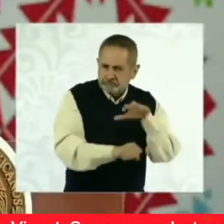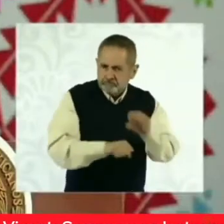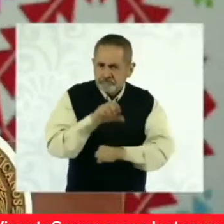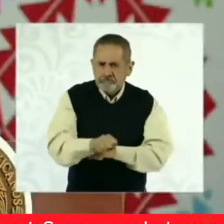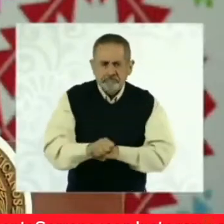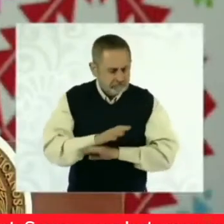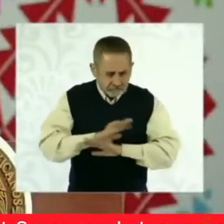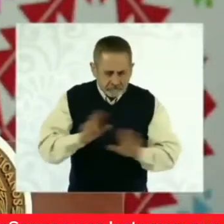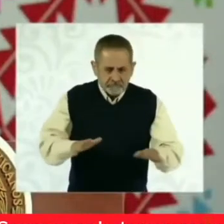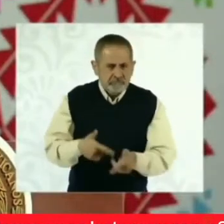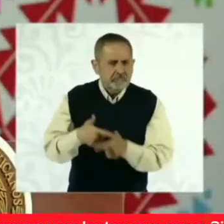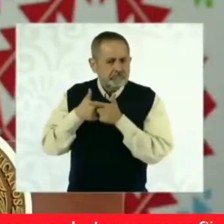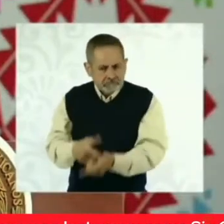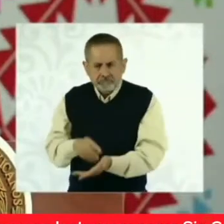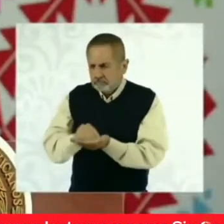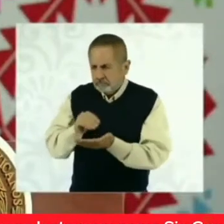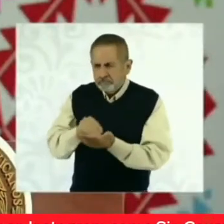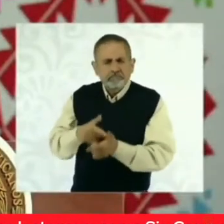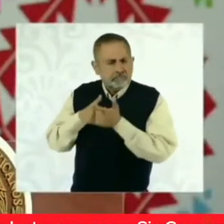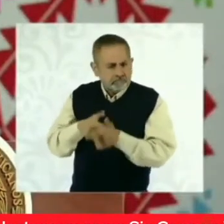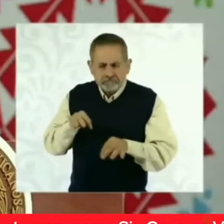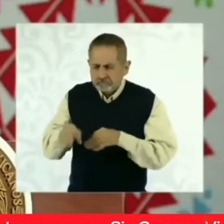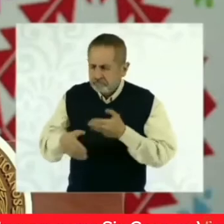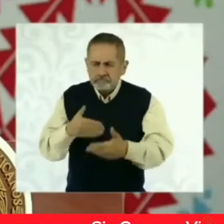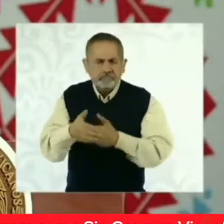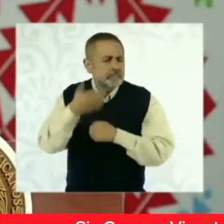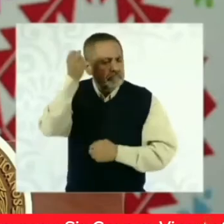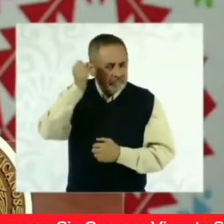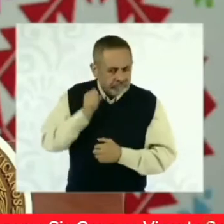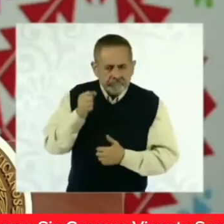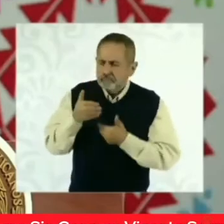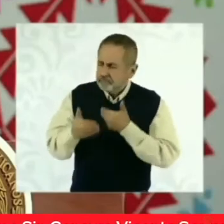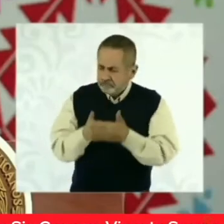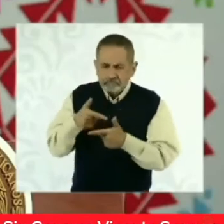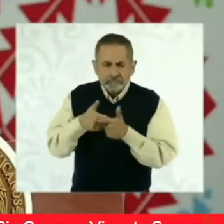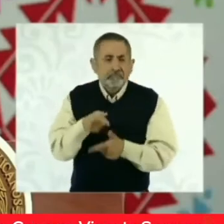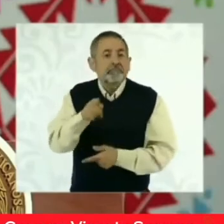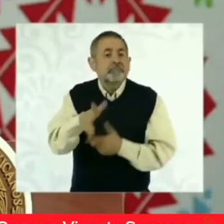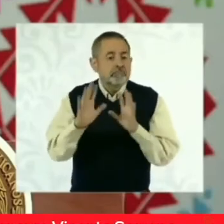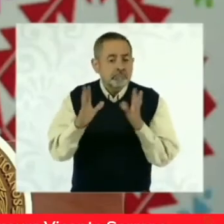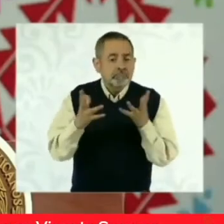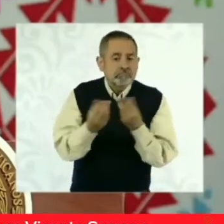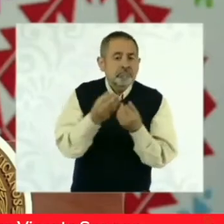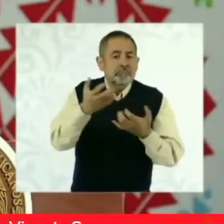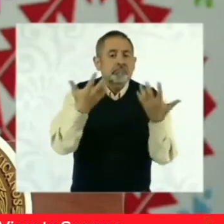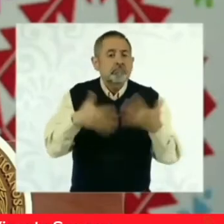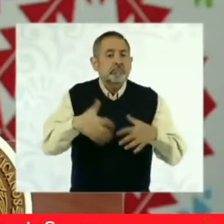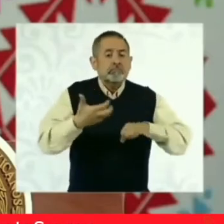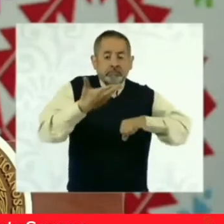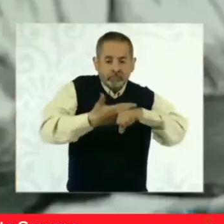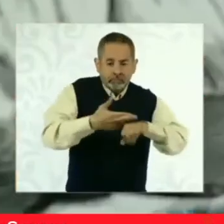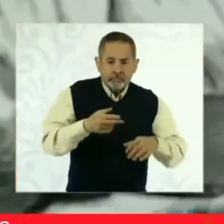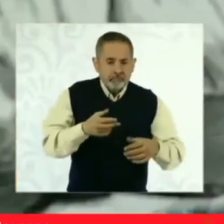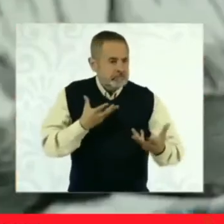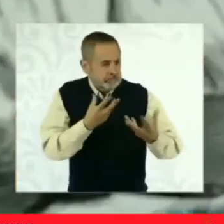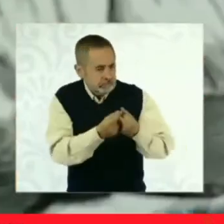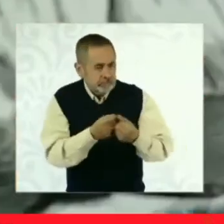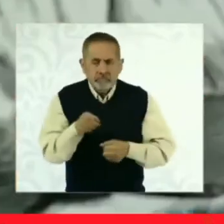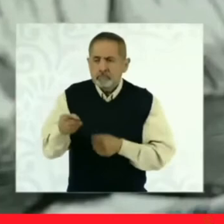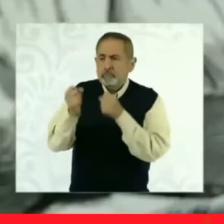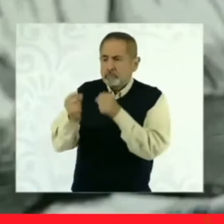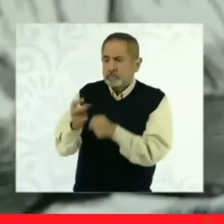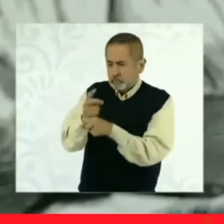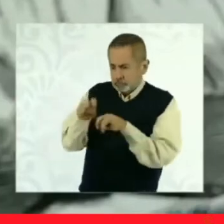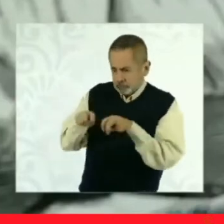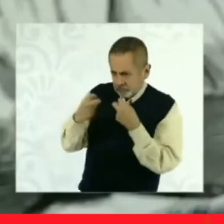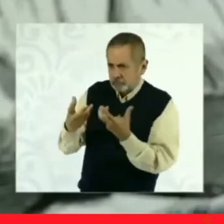Y se va a seguir trabajando, vamos a seguir trabajando en Sinaloa. Se reunió con empresarios, se reunió en el gabinete de